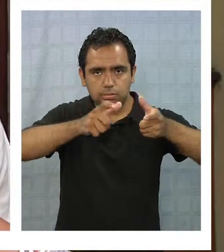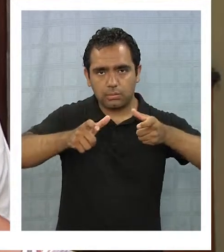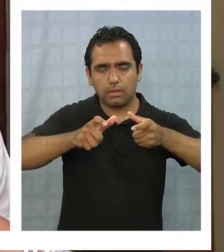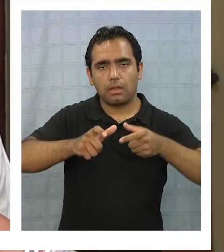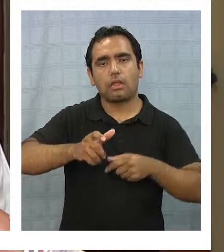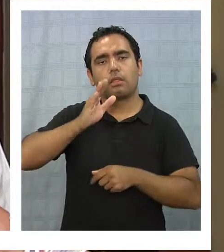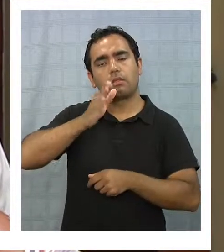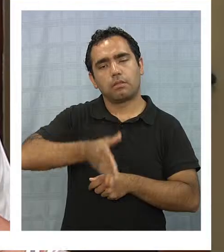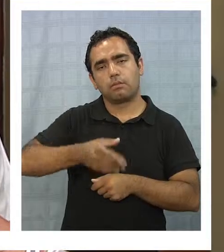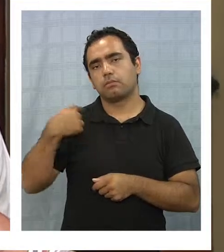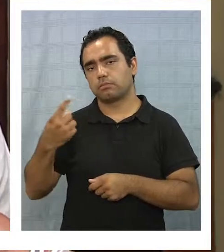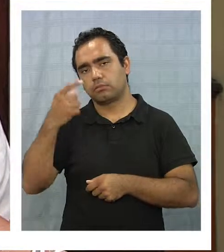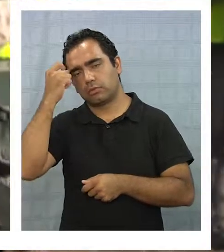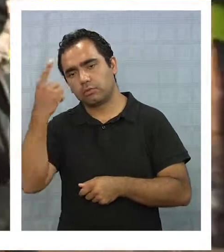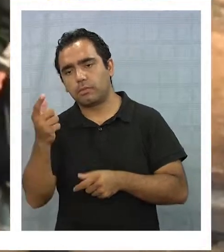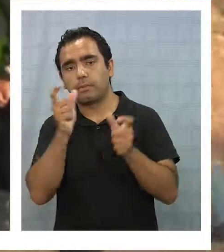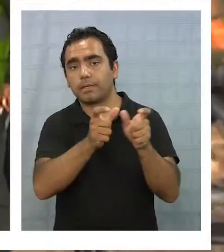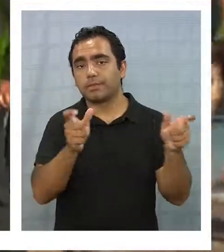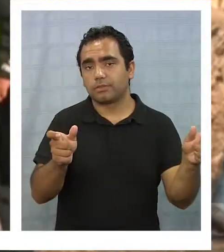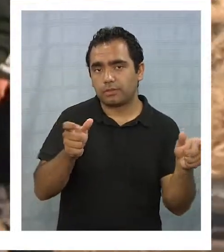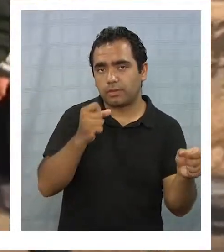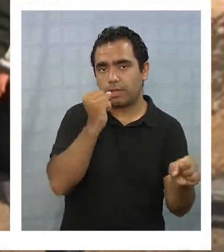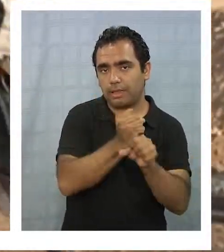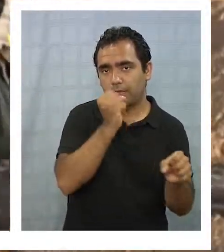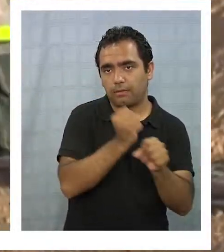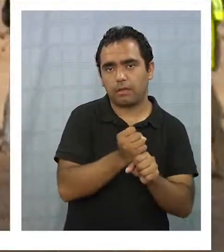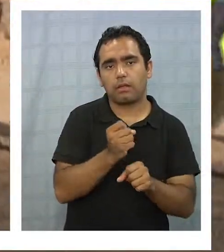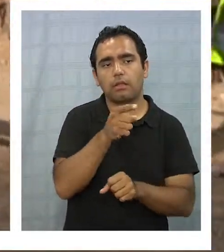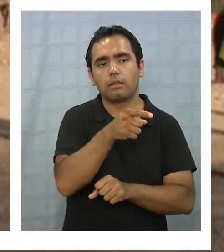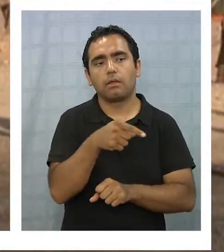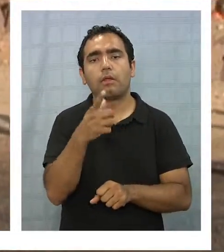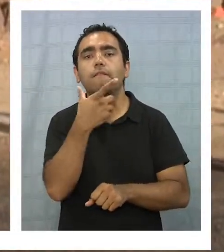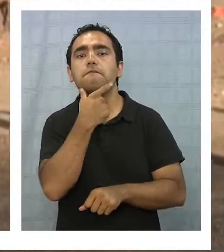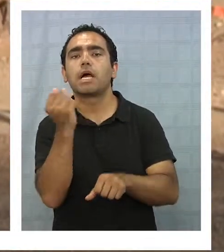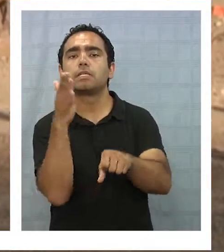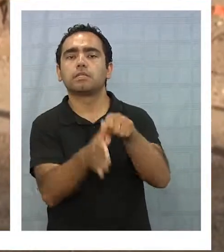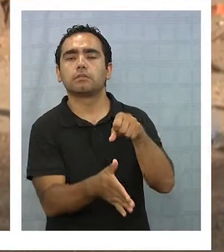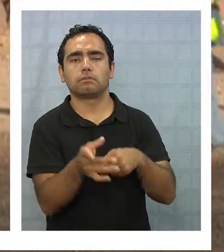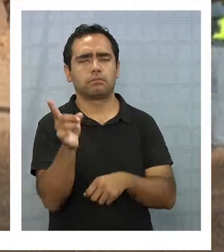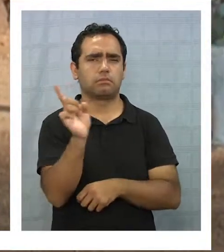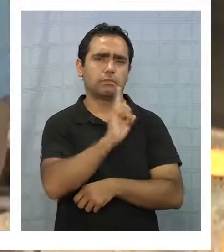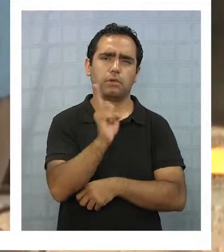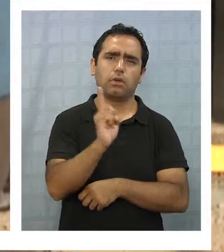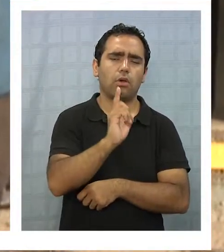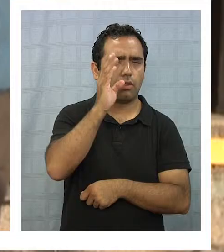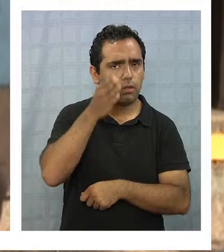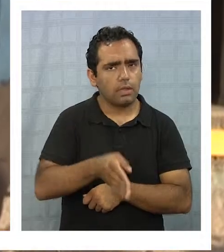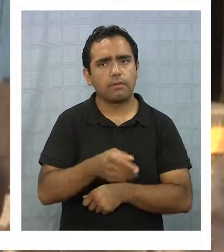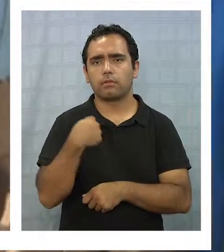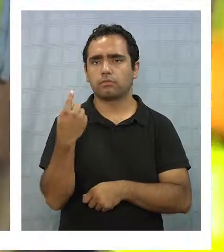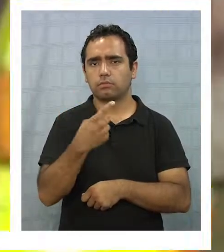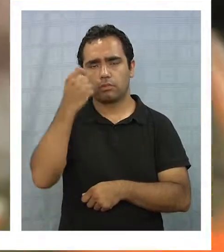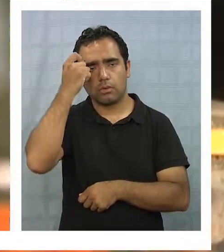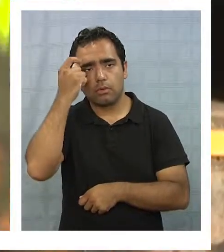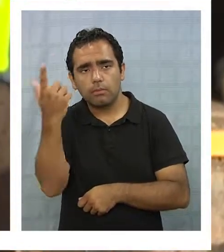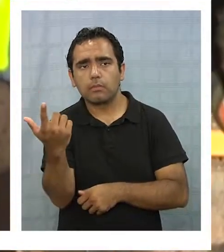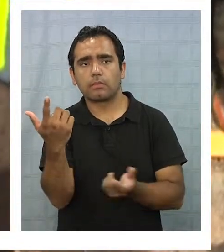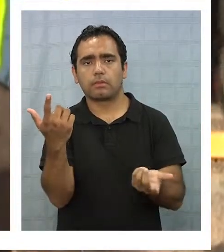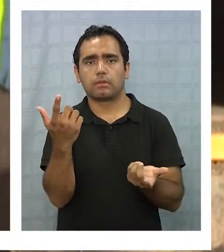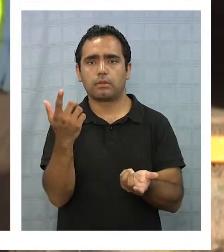los trabajadores no pueden ser el jamón del sándwich en estas disputas entre las clases políticas o entre los poderes o fácticos que pueden haber en nuestro